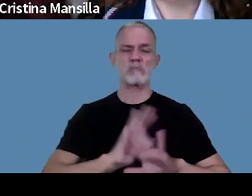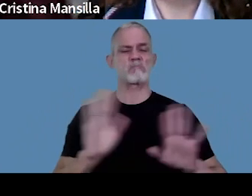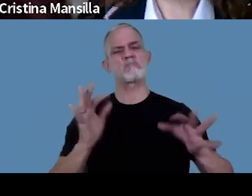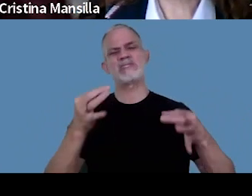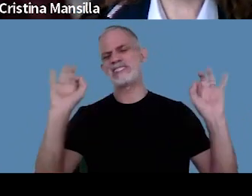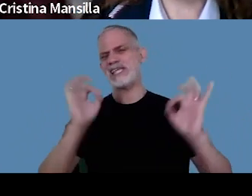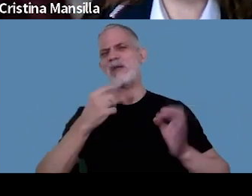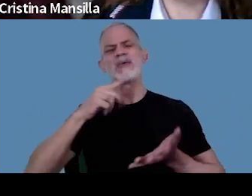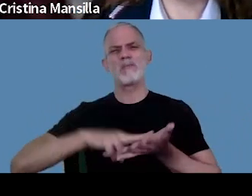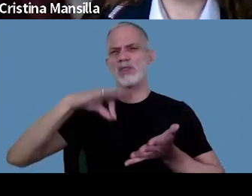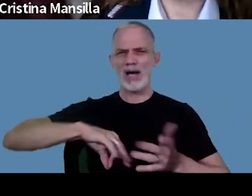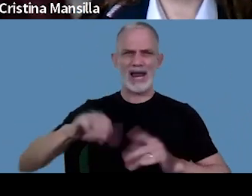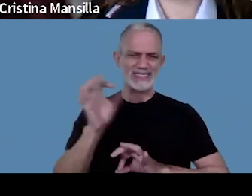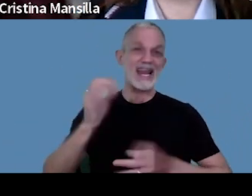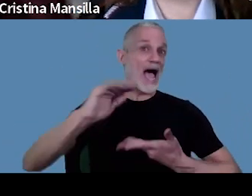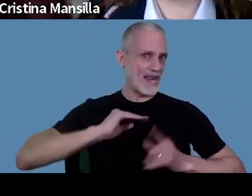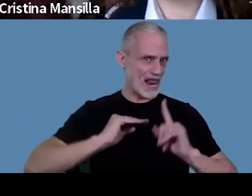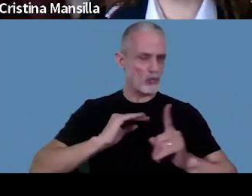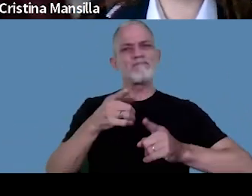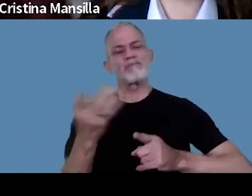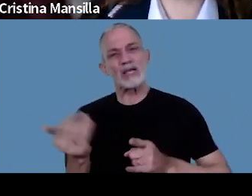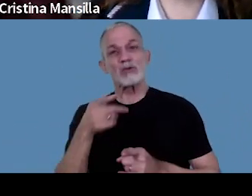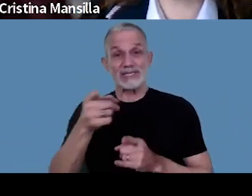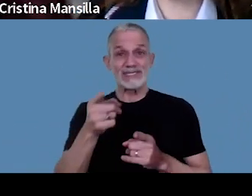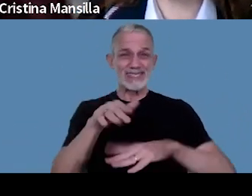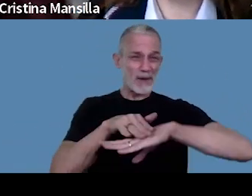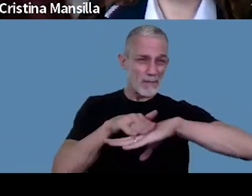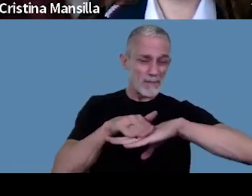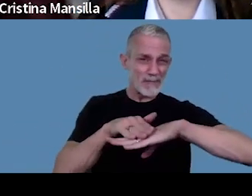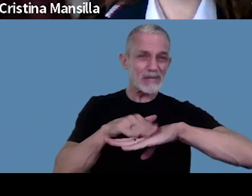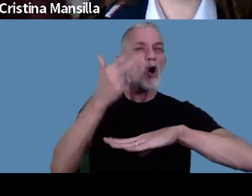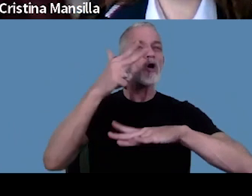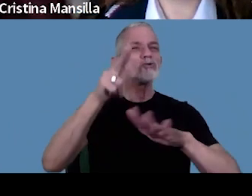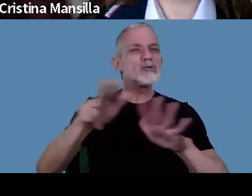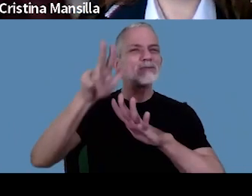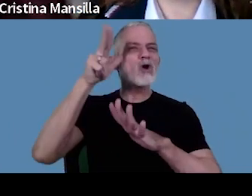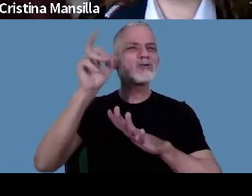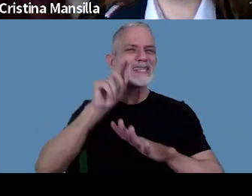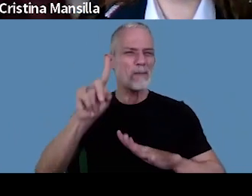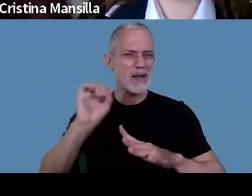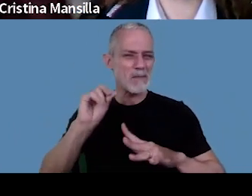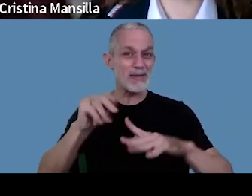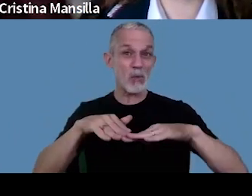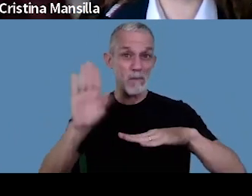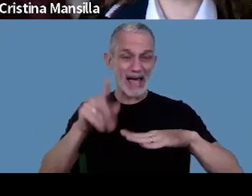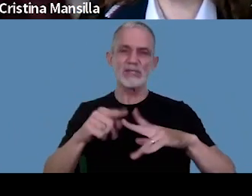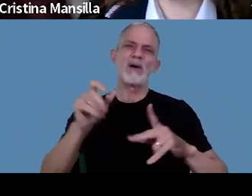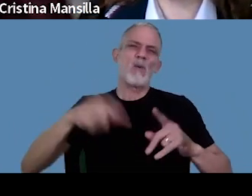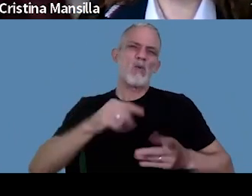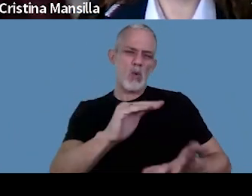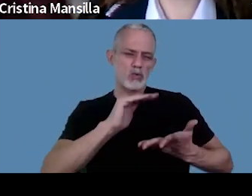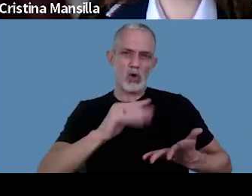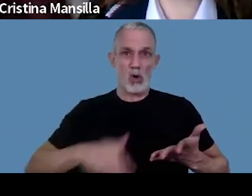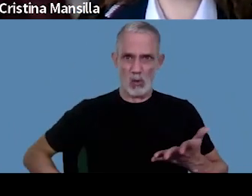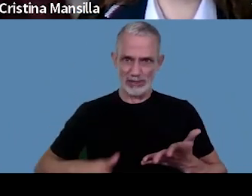exento. Es más, este parámetro se va a medir cuando el haber bruto que estamos